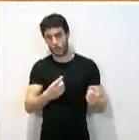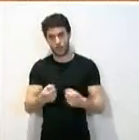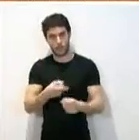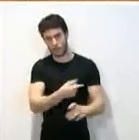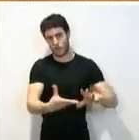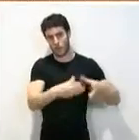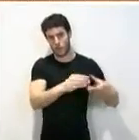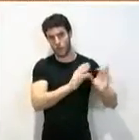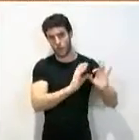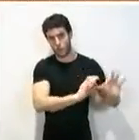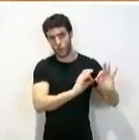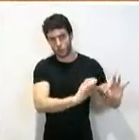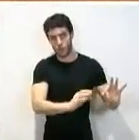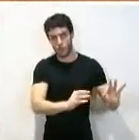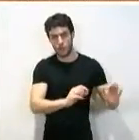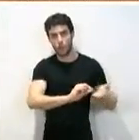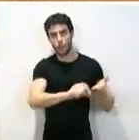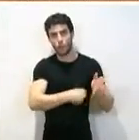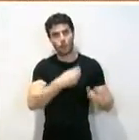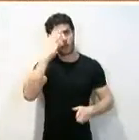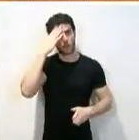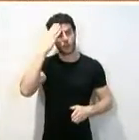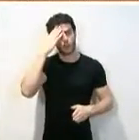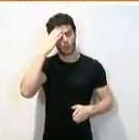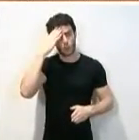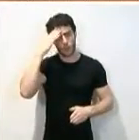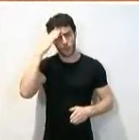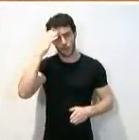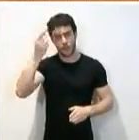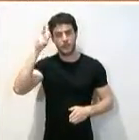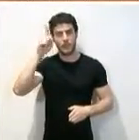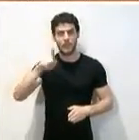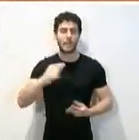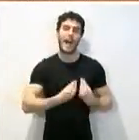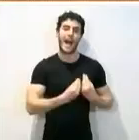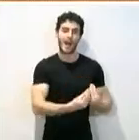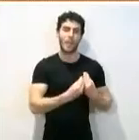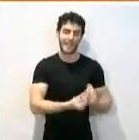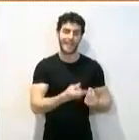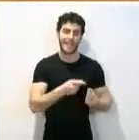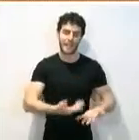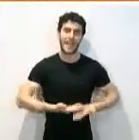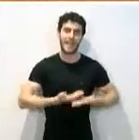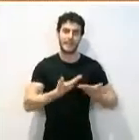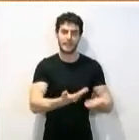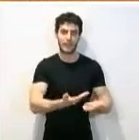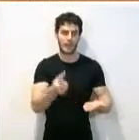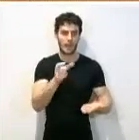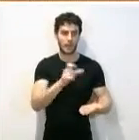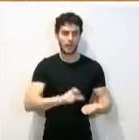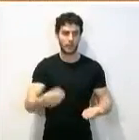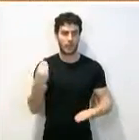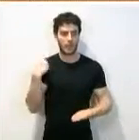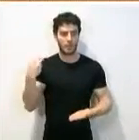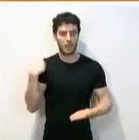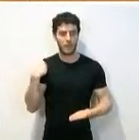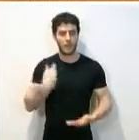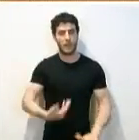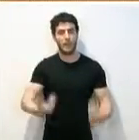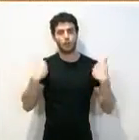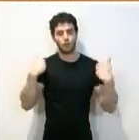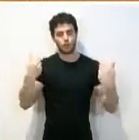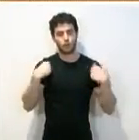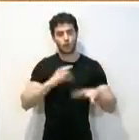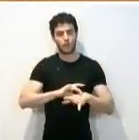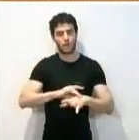especificidades concretas, la contratación de tutores y de acompañantes y de asistentes a esas personas que sufren enfermedades